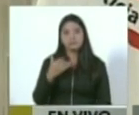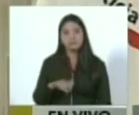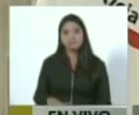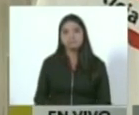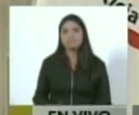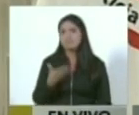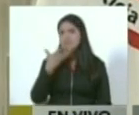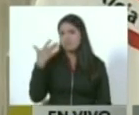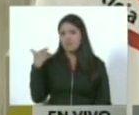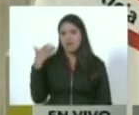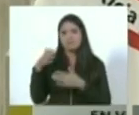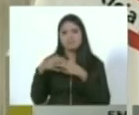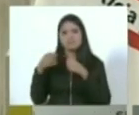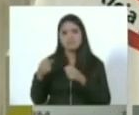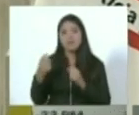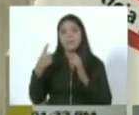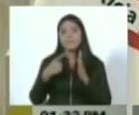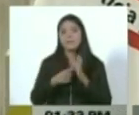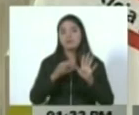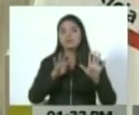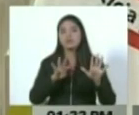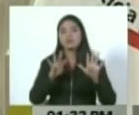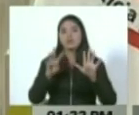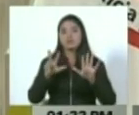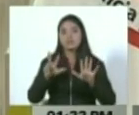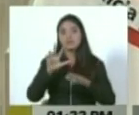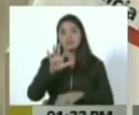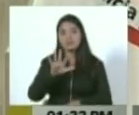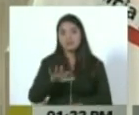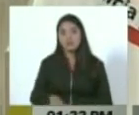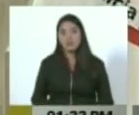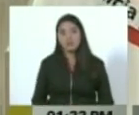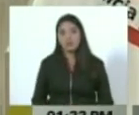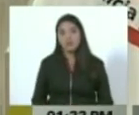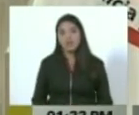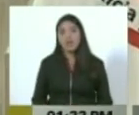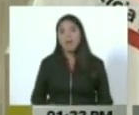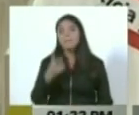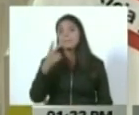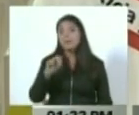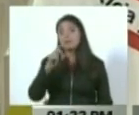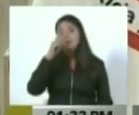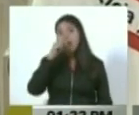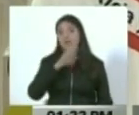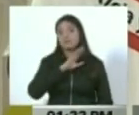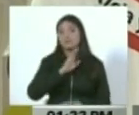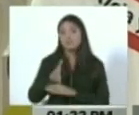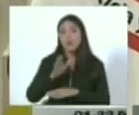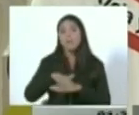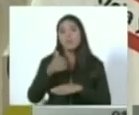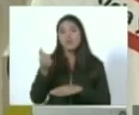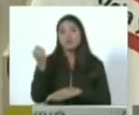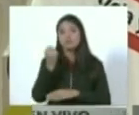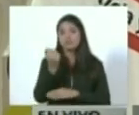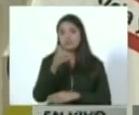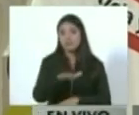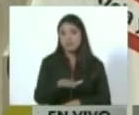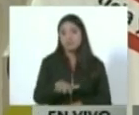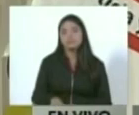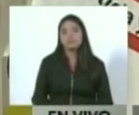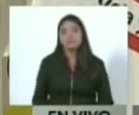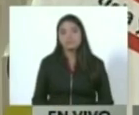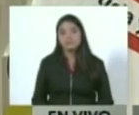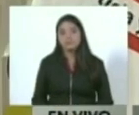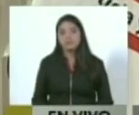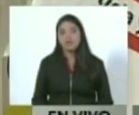Fue privado de libertad en 1985 a 20 años de prisión por el delito de homicidio.